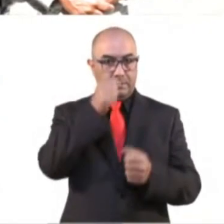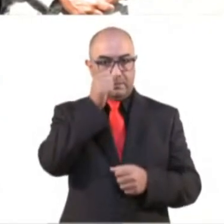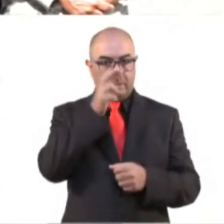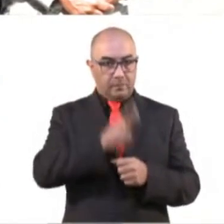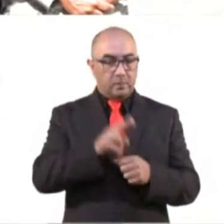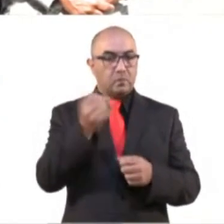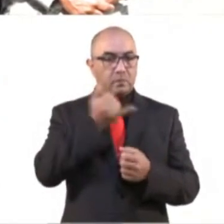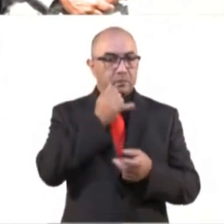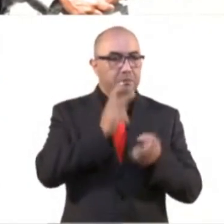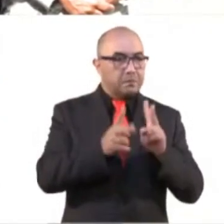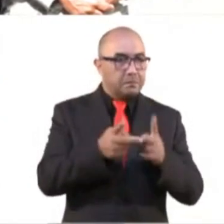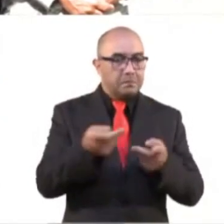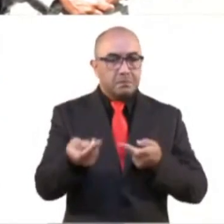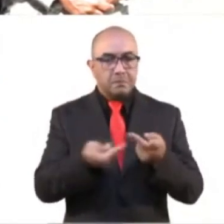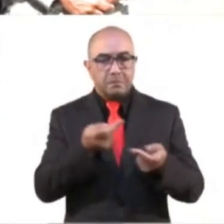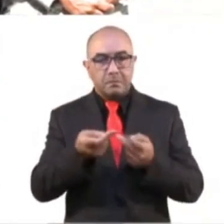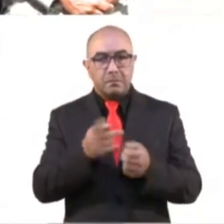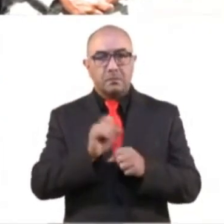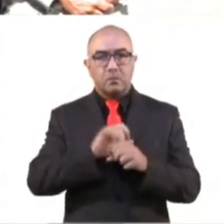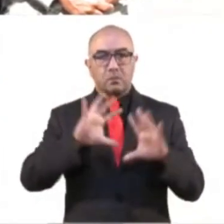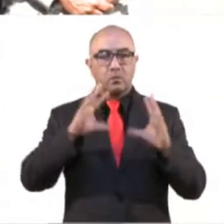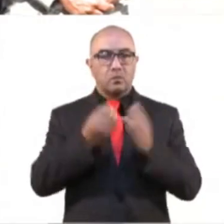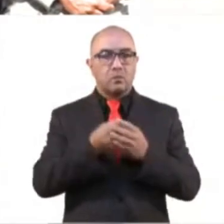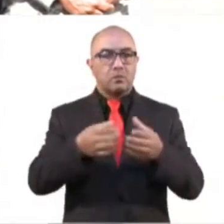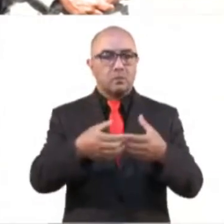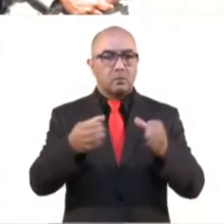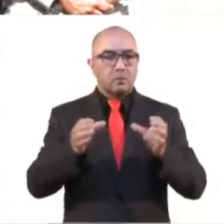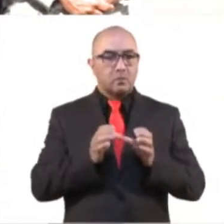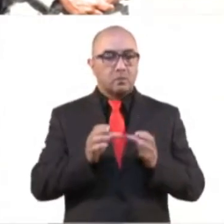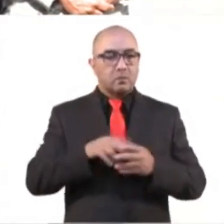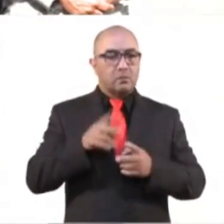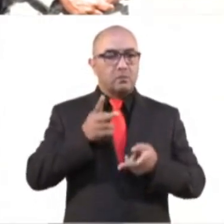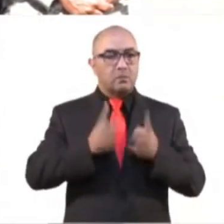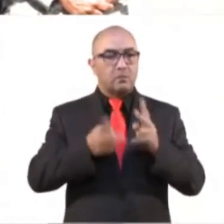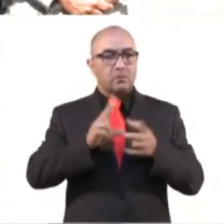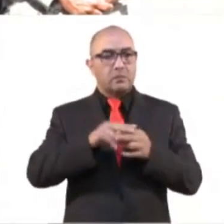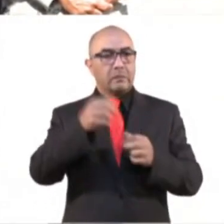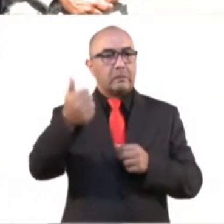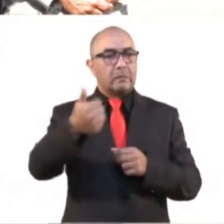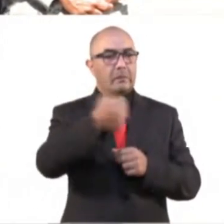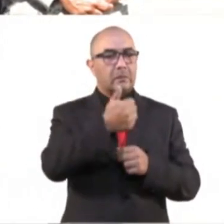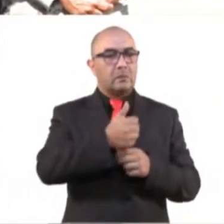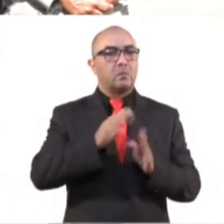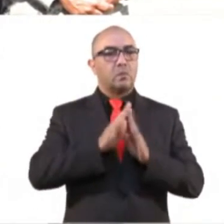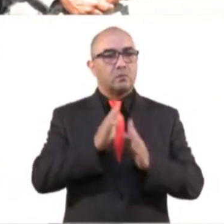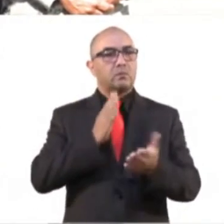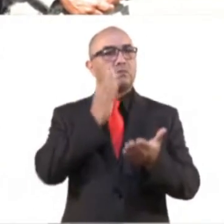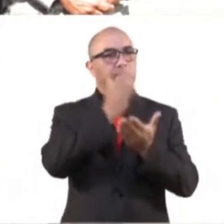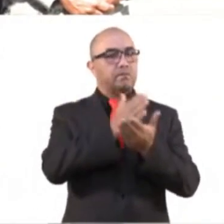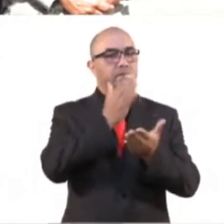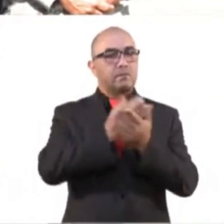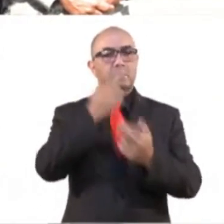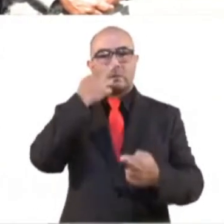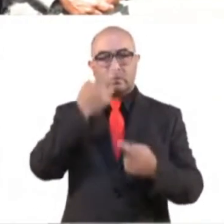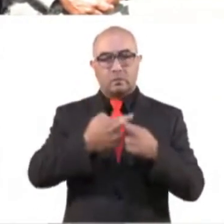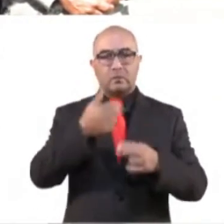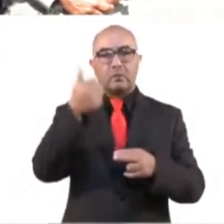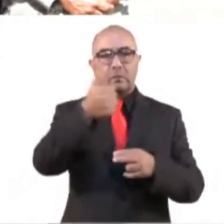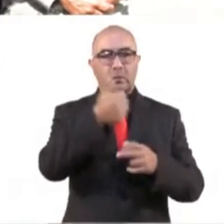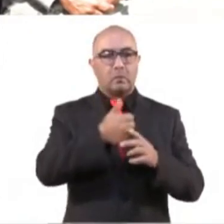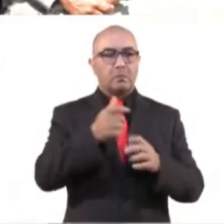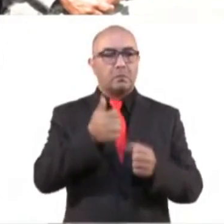también informé y pedí al gabinete que cada uno de los secretarios hiciera cargo de uno de los hospitales